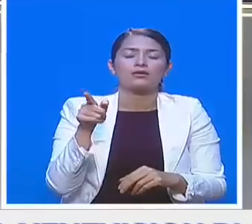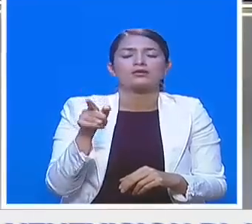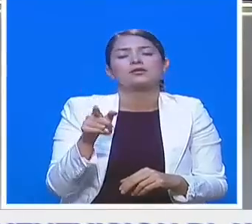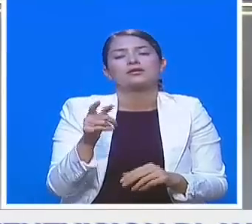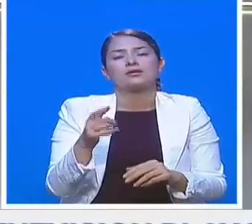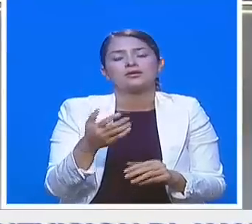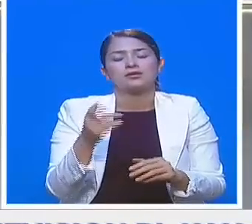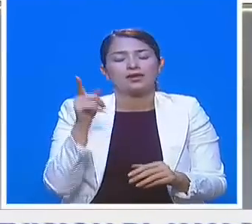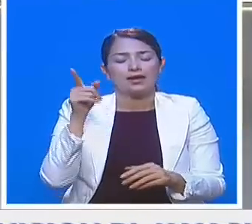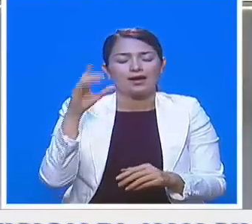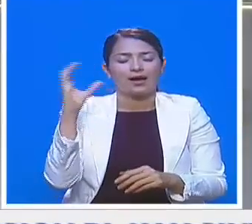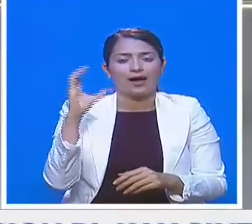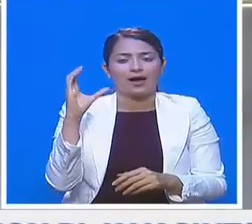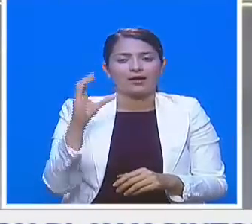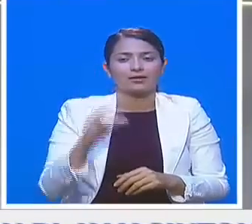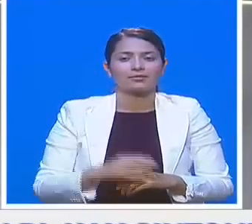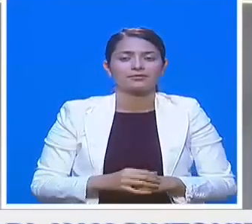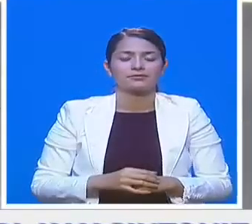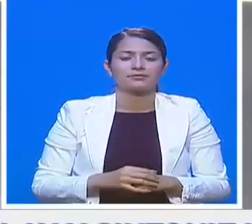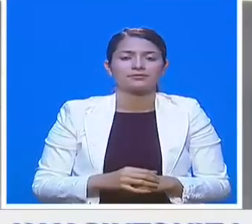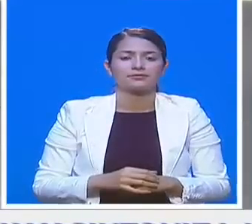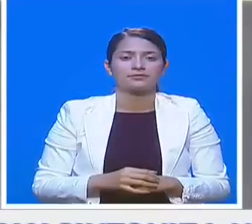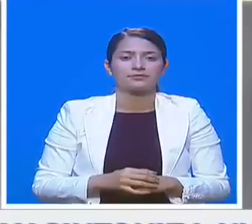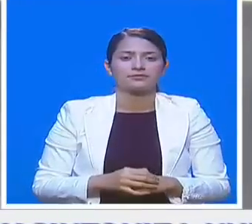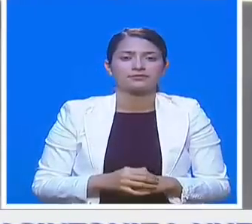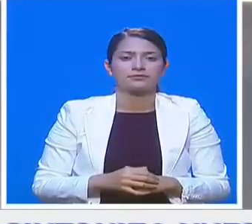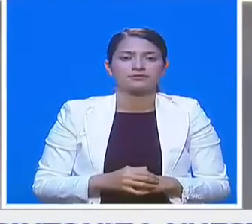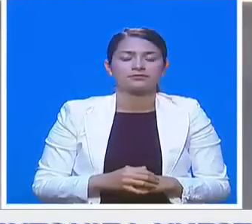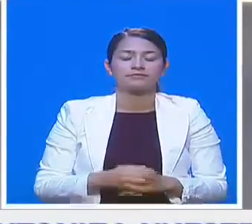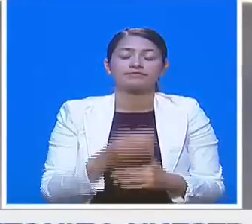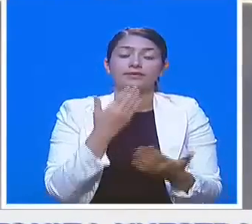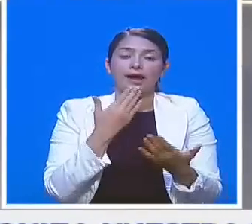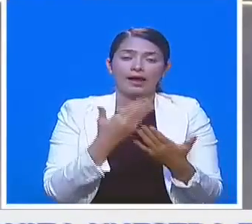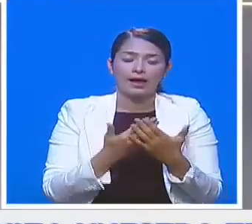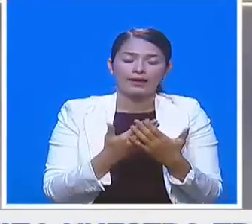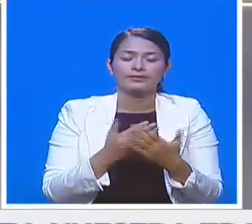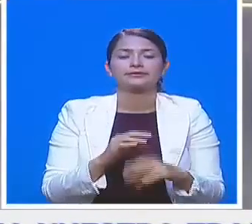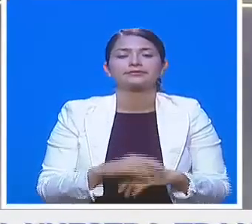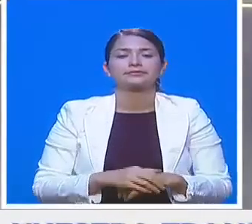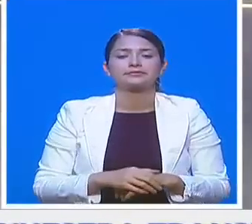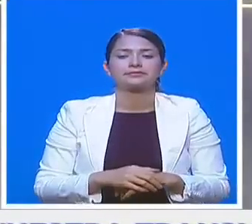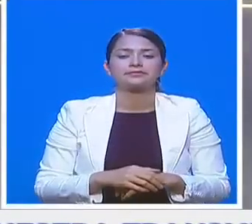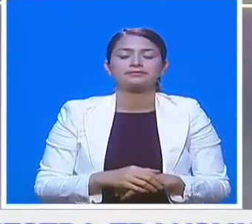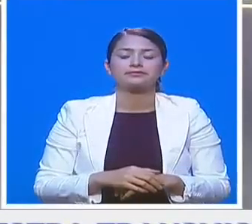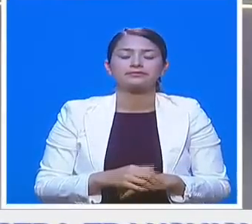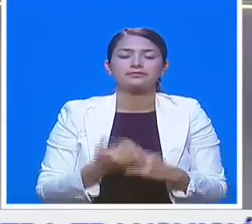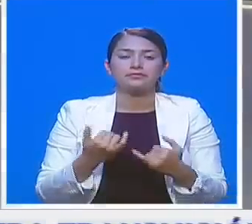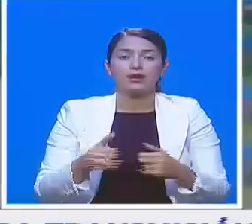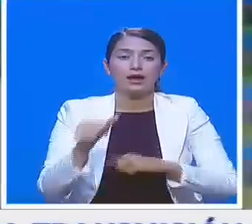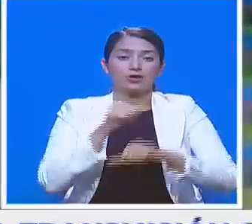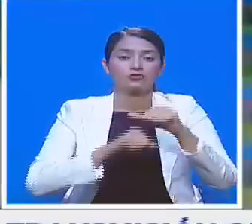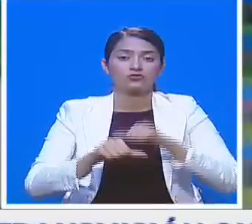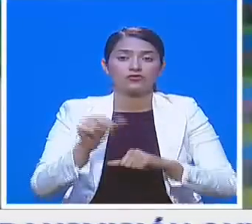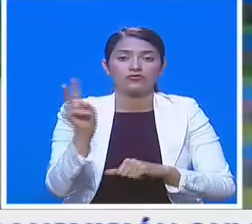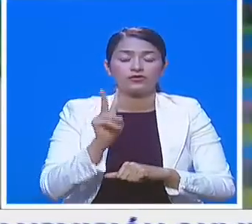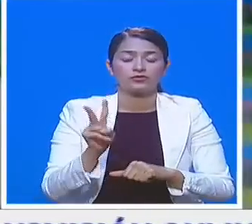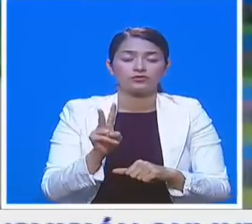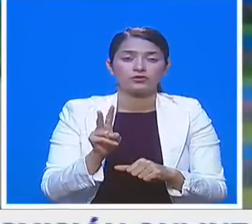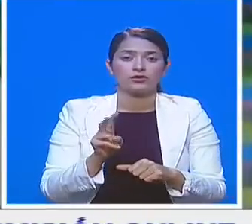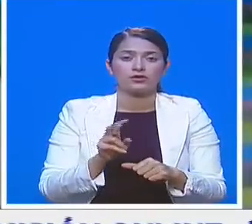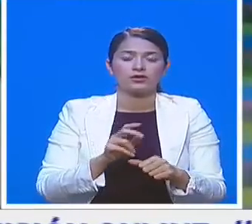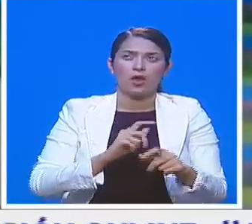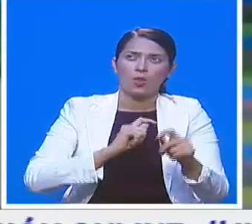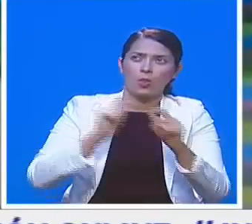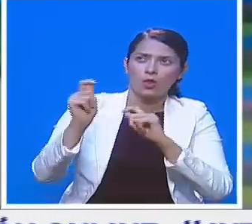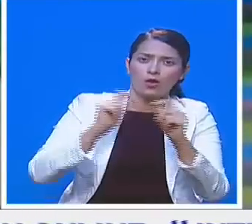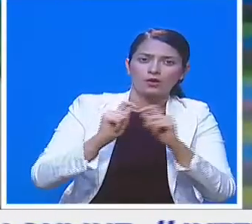los estudios allá en Caracas. Gracias, Orlefran. Bueno, y precisamente la Asociación Venezolana de Agencia de Viajes y